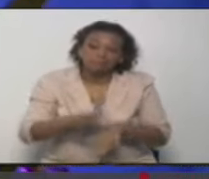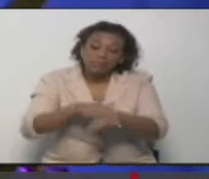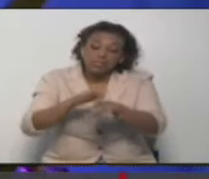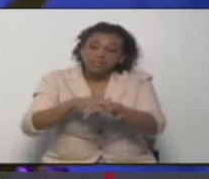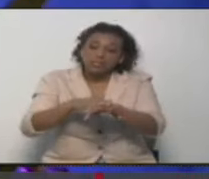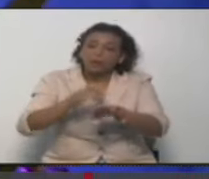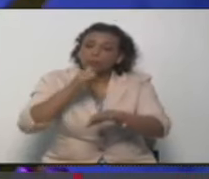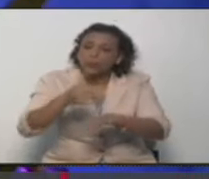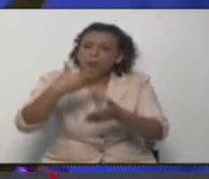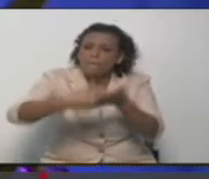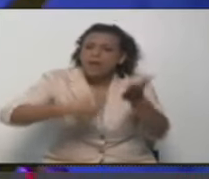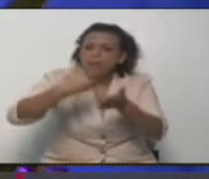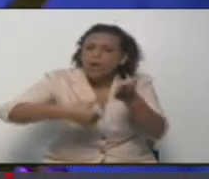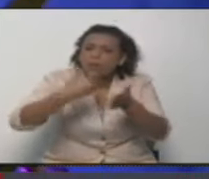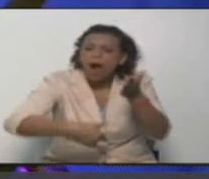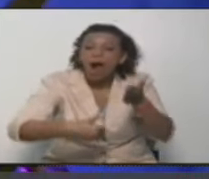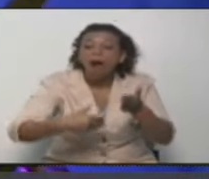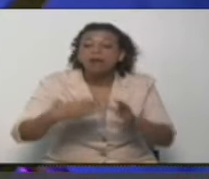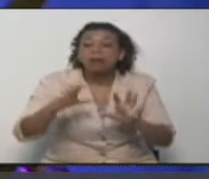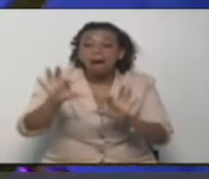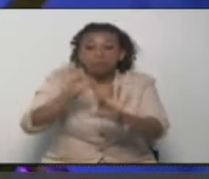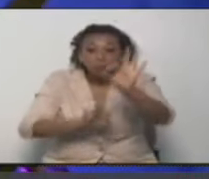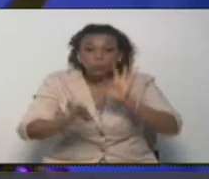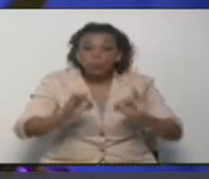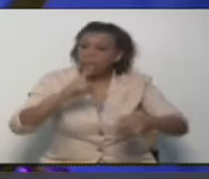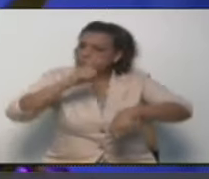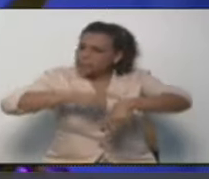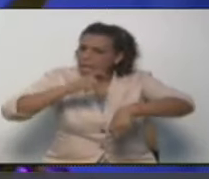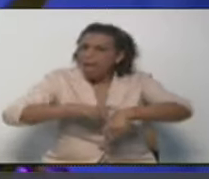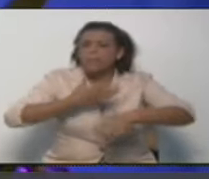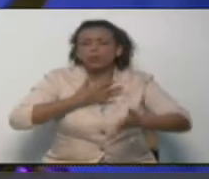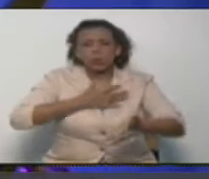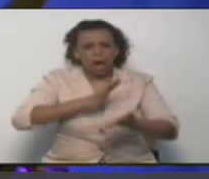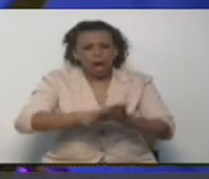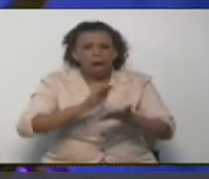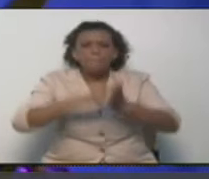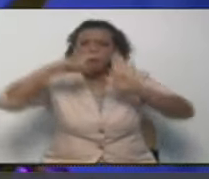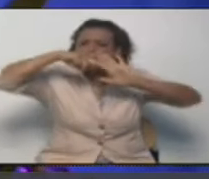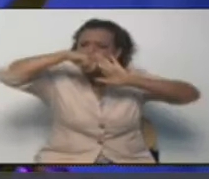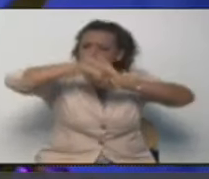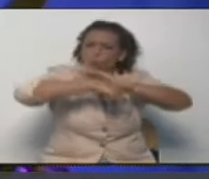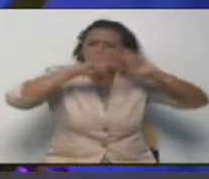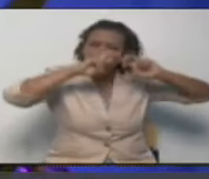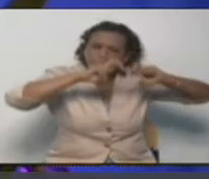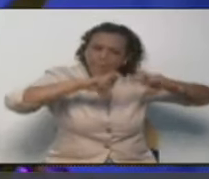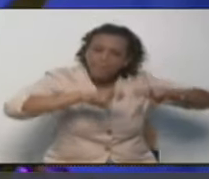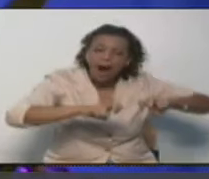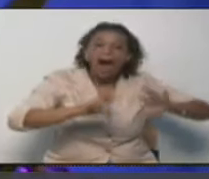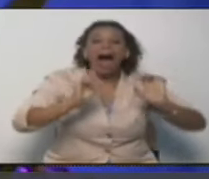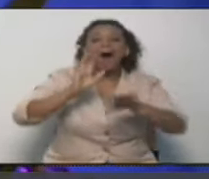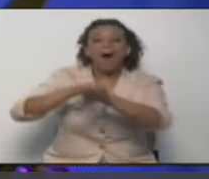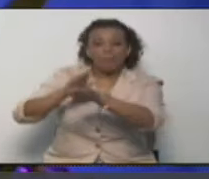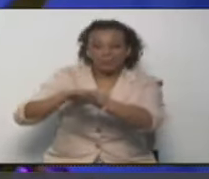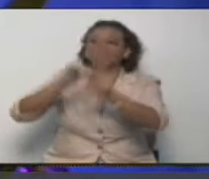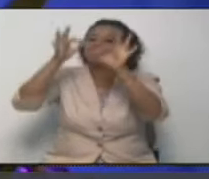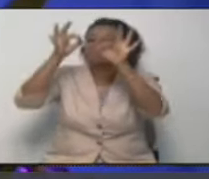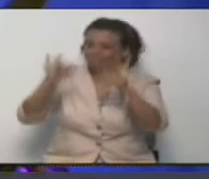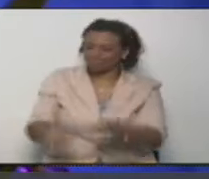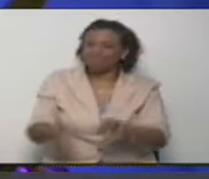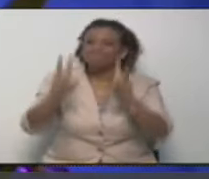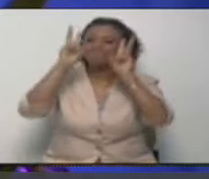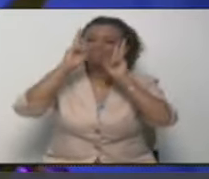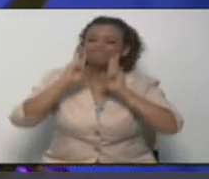y la Sala Constitucional se tomó su tiempo y ahora ratifica